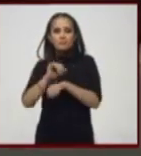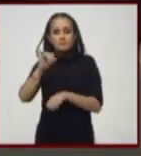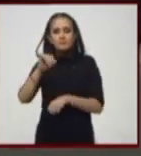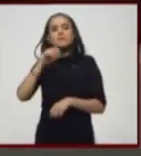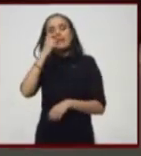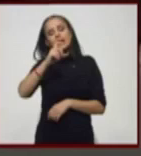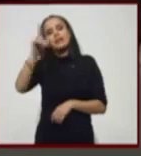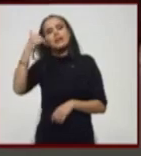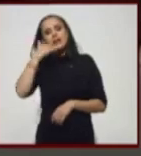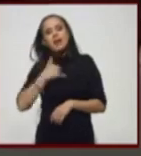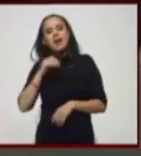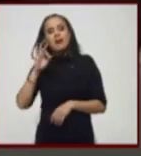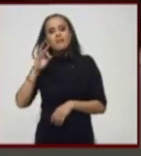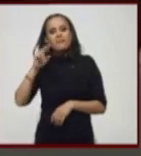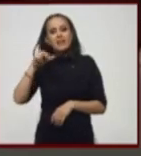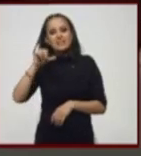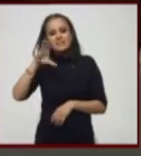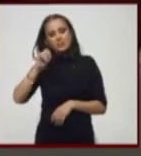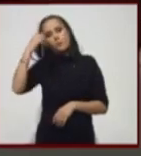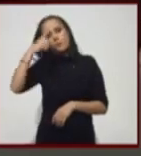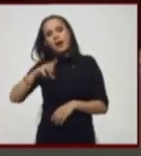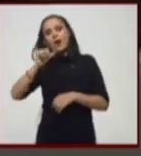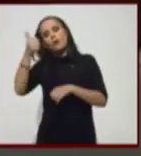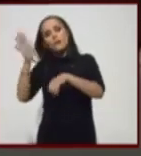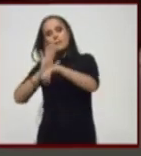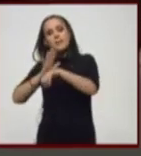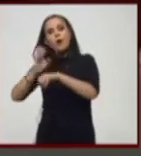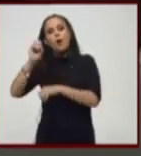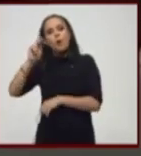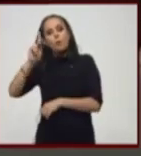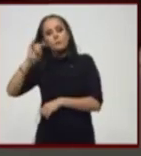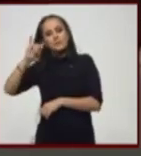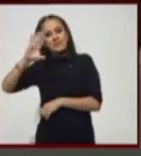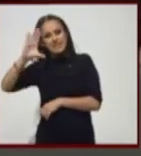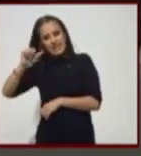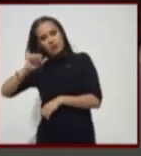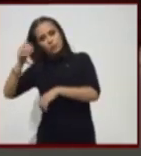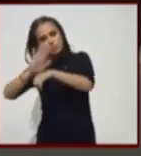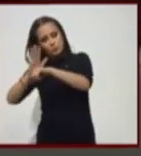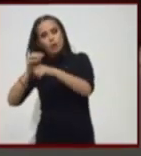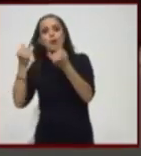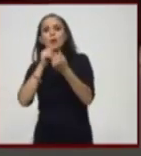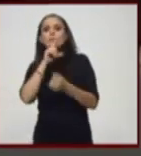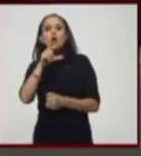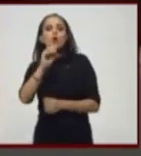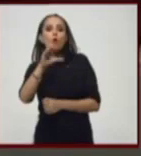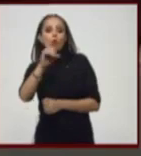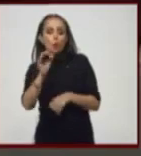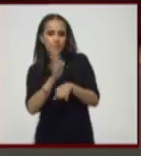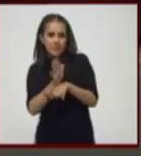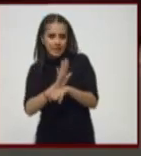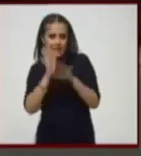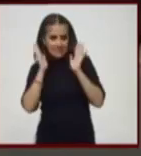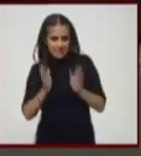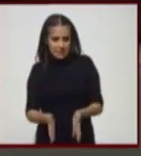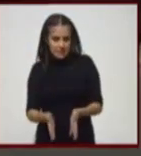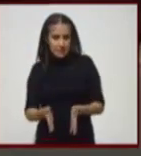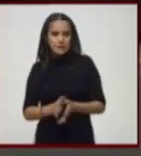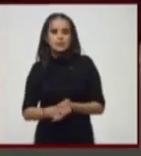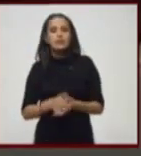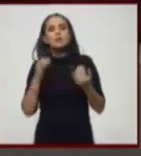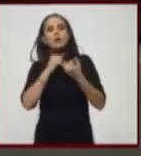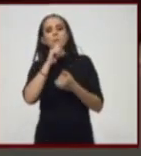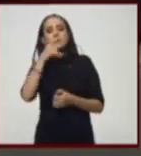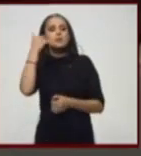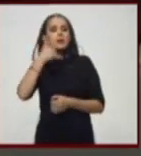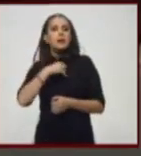me habló francisco athié para hacer fibra óptica la película que habíamos hecho lolo si no no es muy buena película y me habla